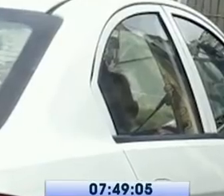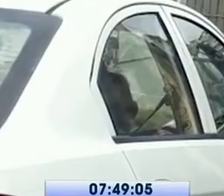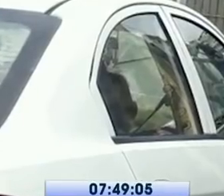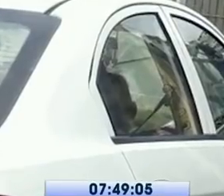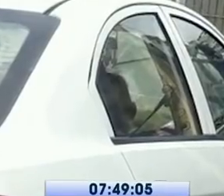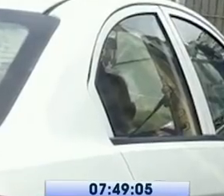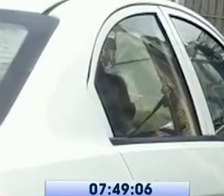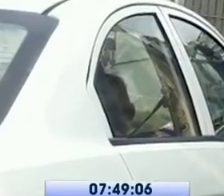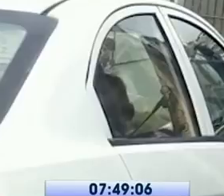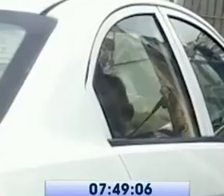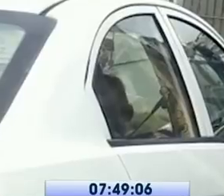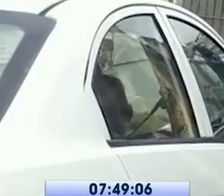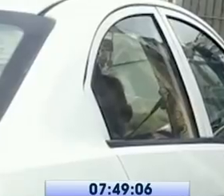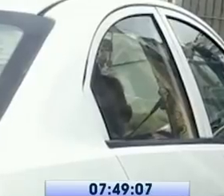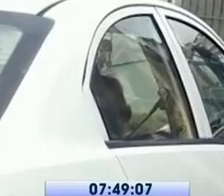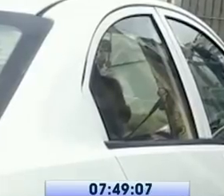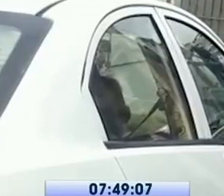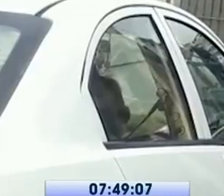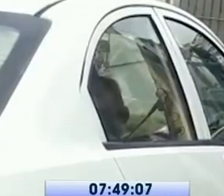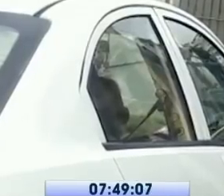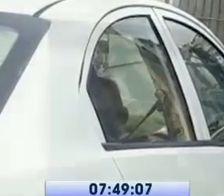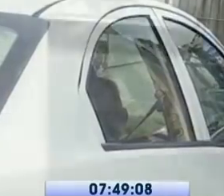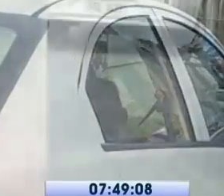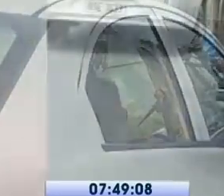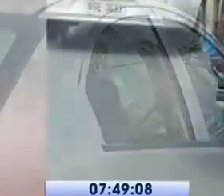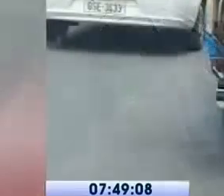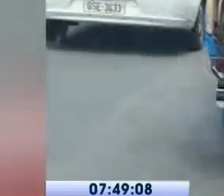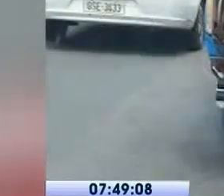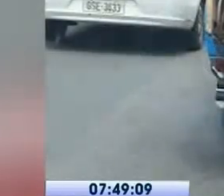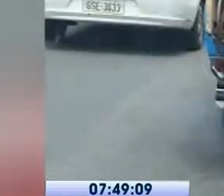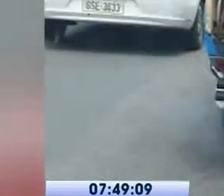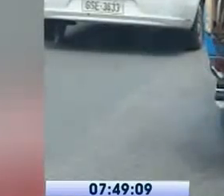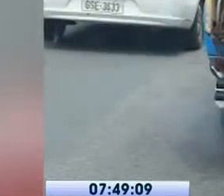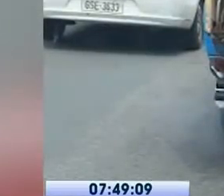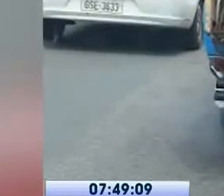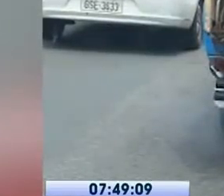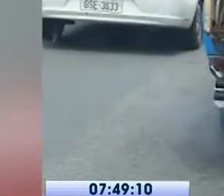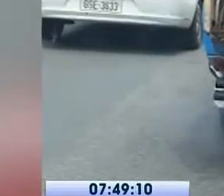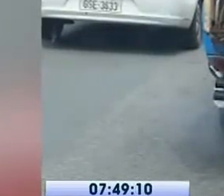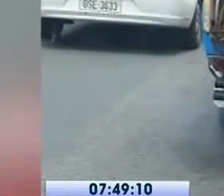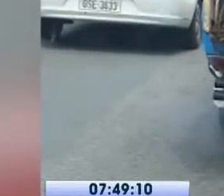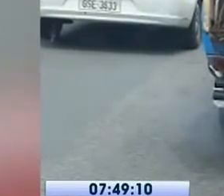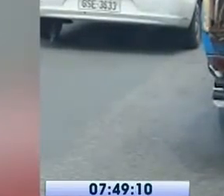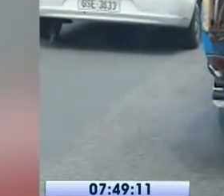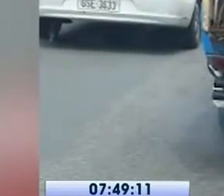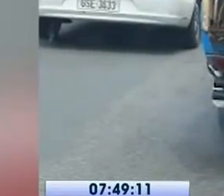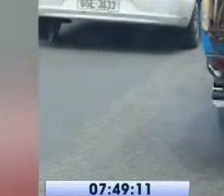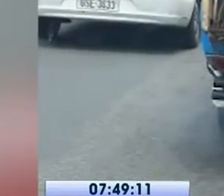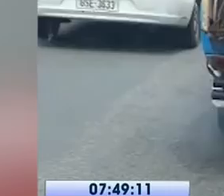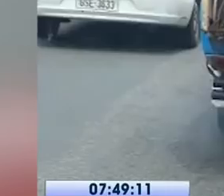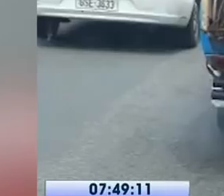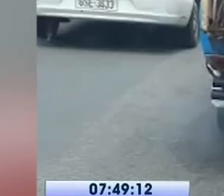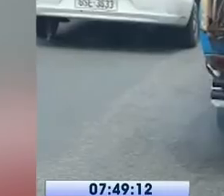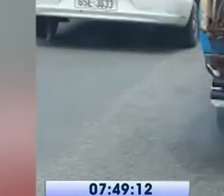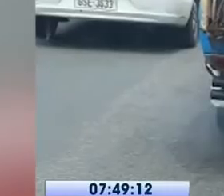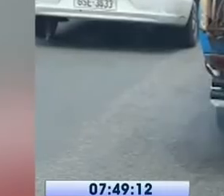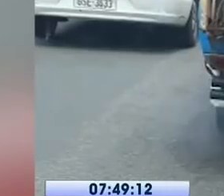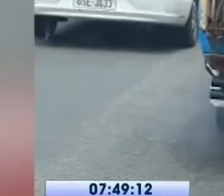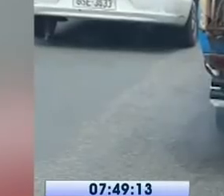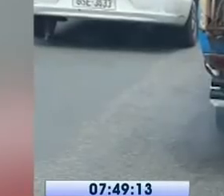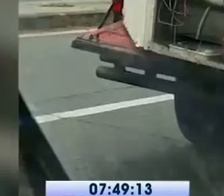se cae esa refrigeradora, tremendo accidente de tránsito que puede ocasionar. Claro, incluso el auto ya está como de lado,